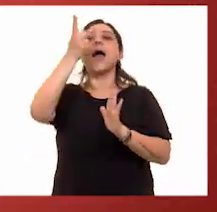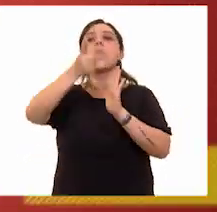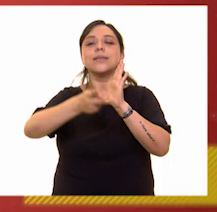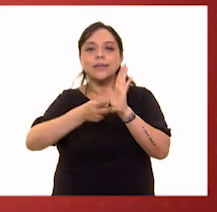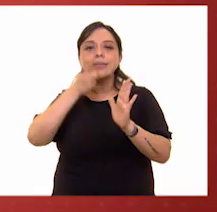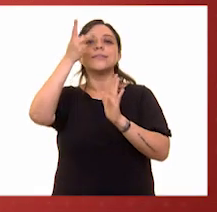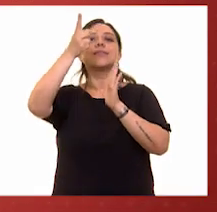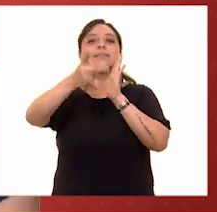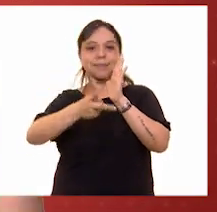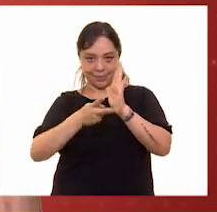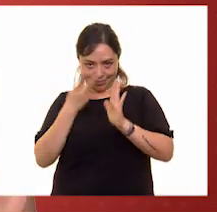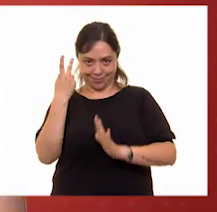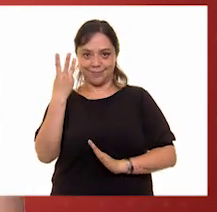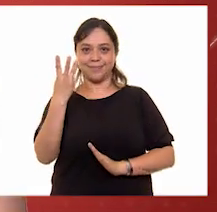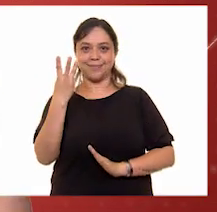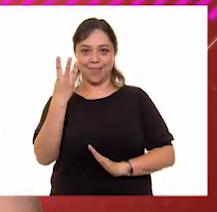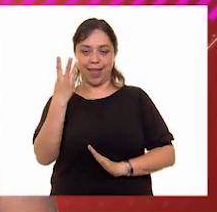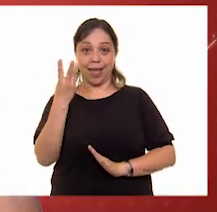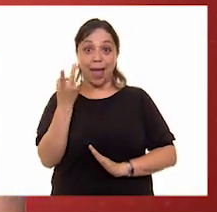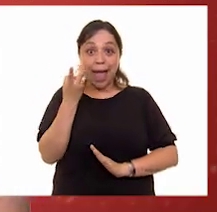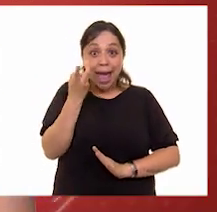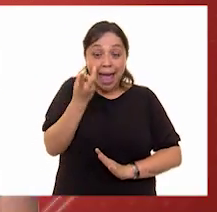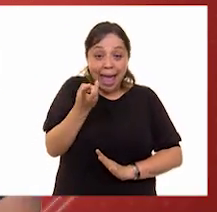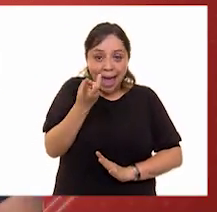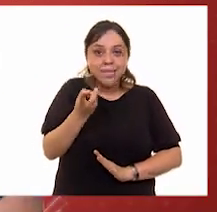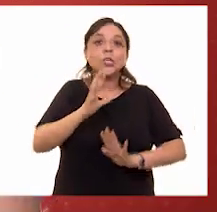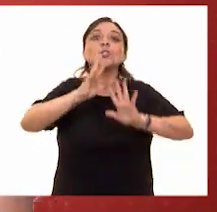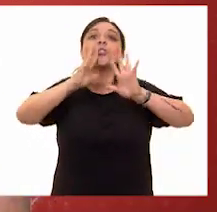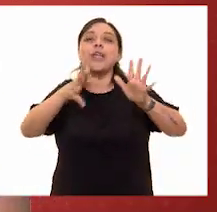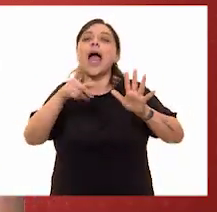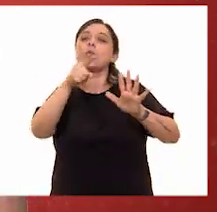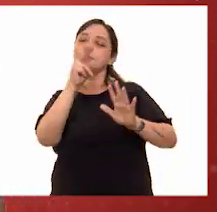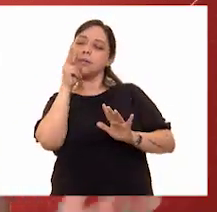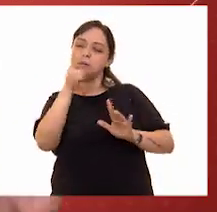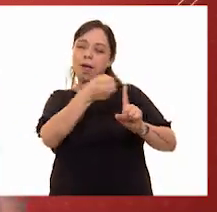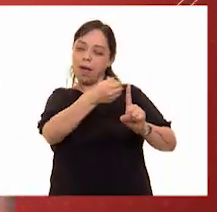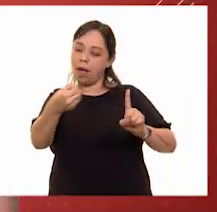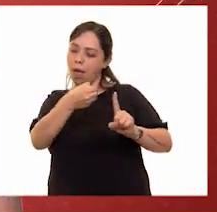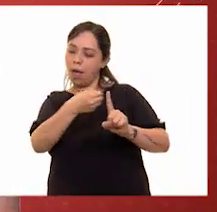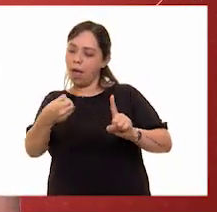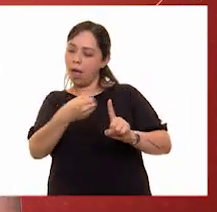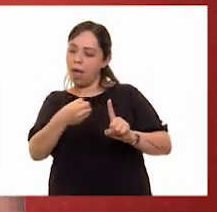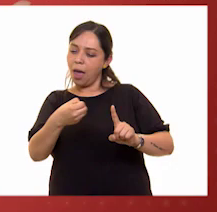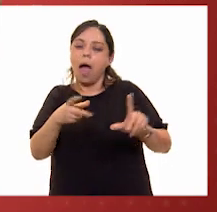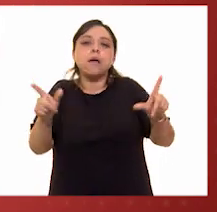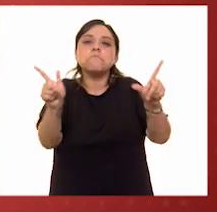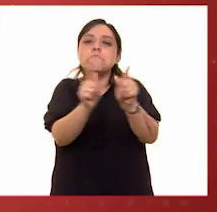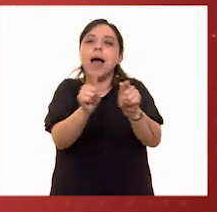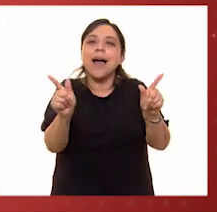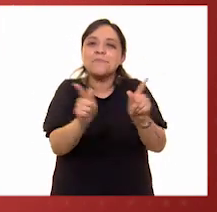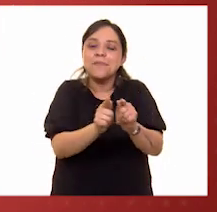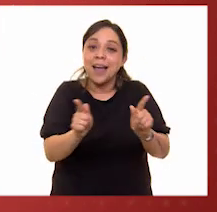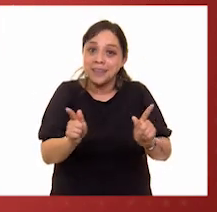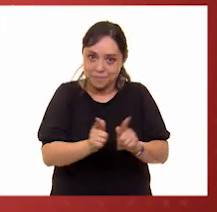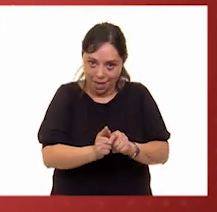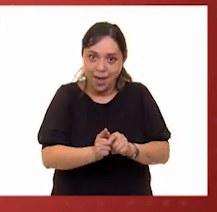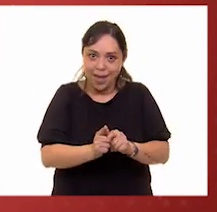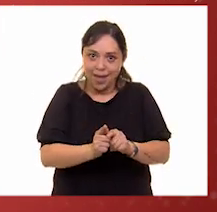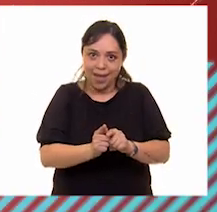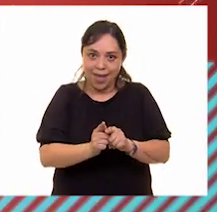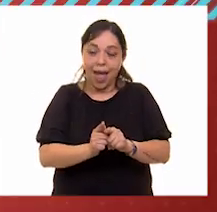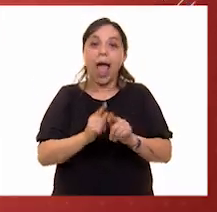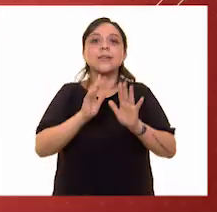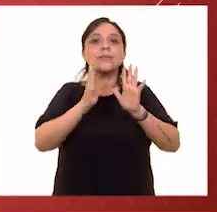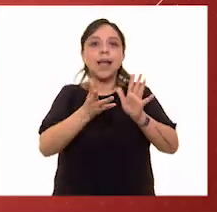en 3 ocasiones. Con esto, han logrado que sus instrucciones sean mucho más cortas, ya que se aplicaron los